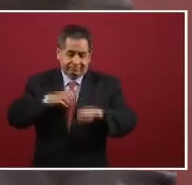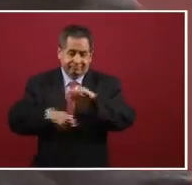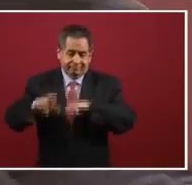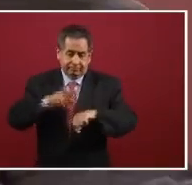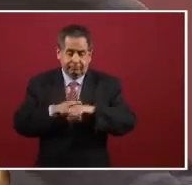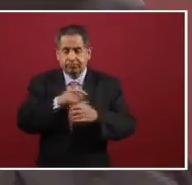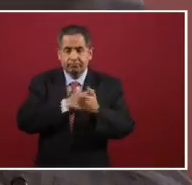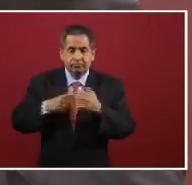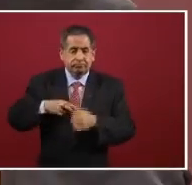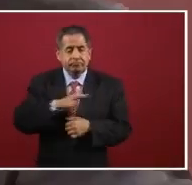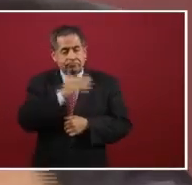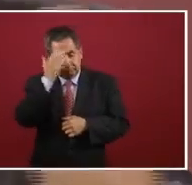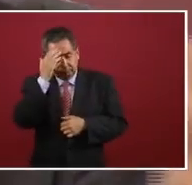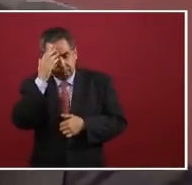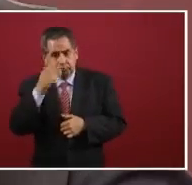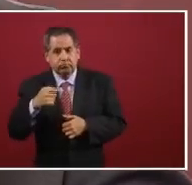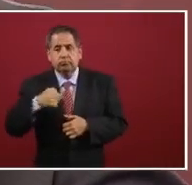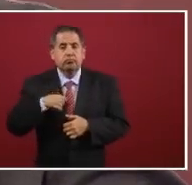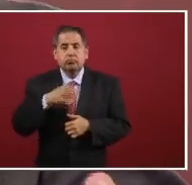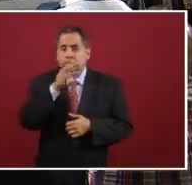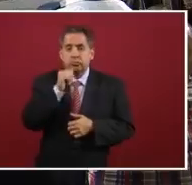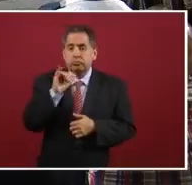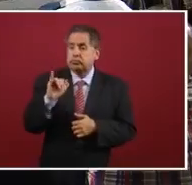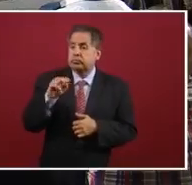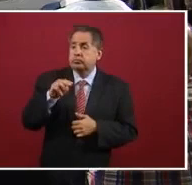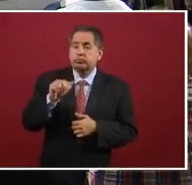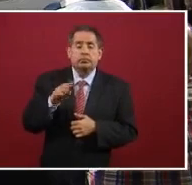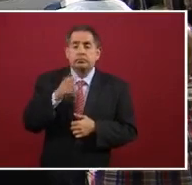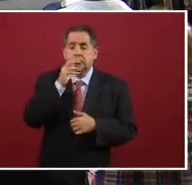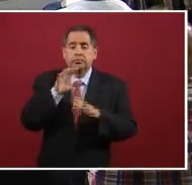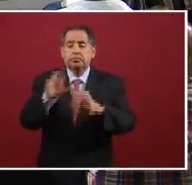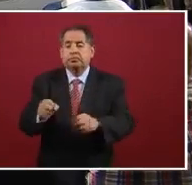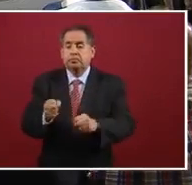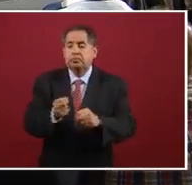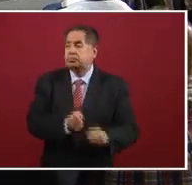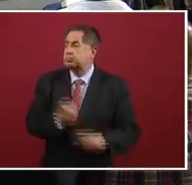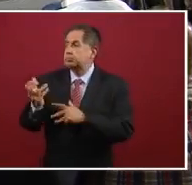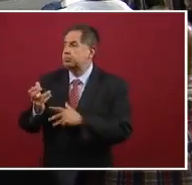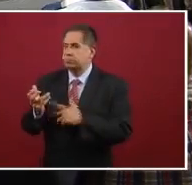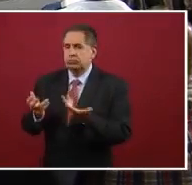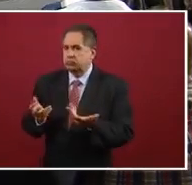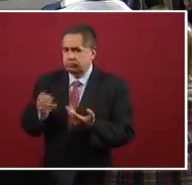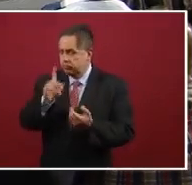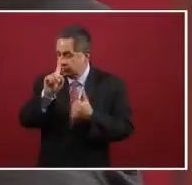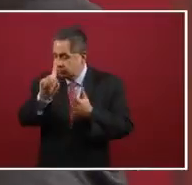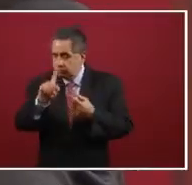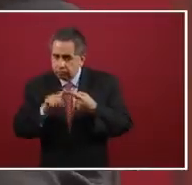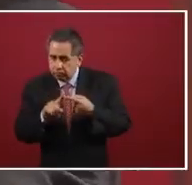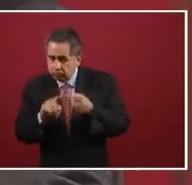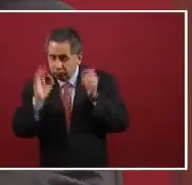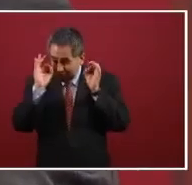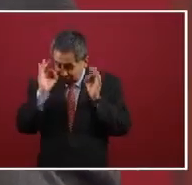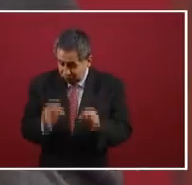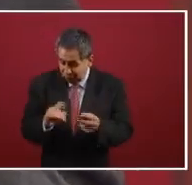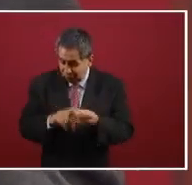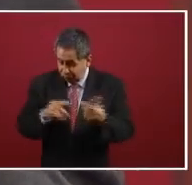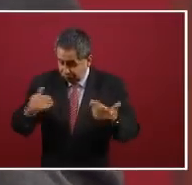origen de las personas. Nosotros no podemos, el INAMI no puede, regresar a una persona a un país si no está identificado su